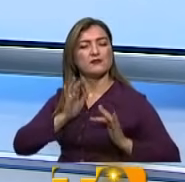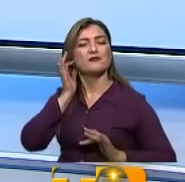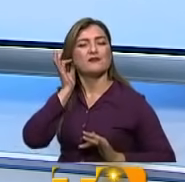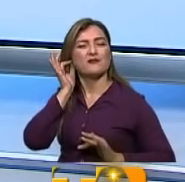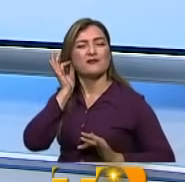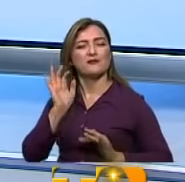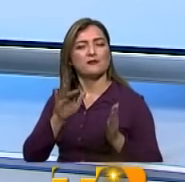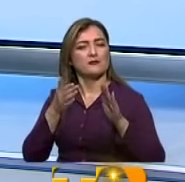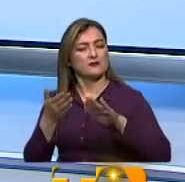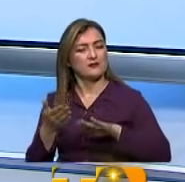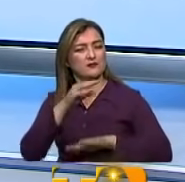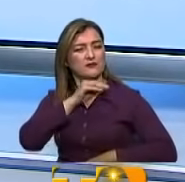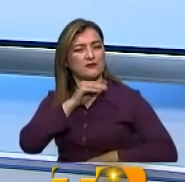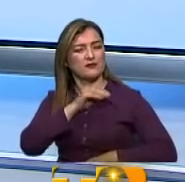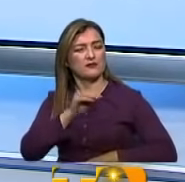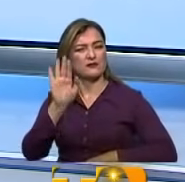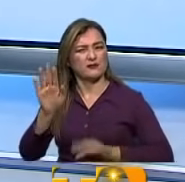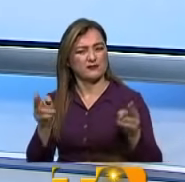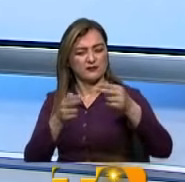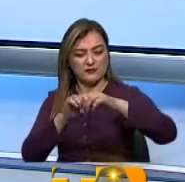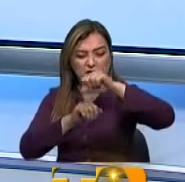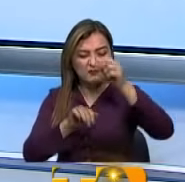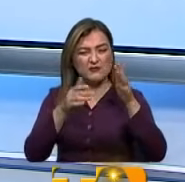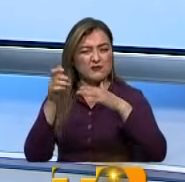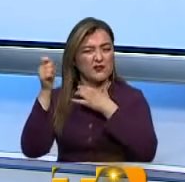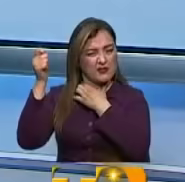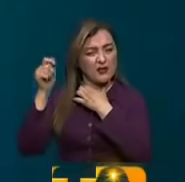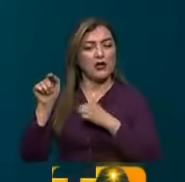dice que hackearon su sistema para incluir la orden de captura falsa.